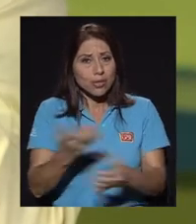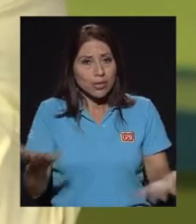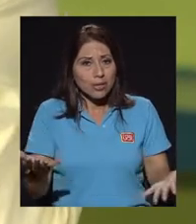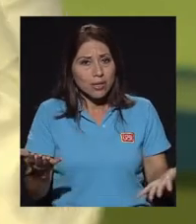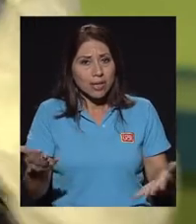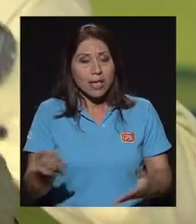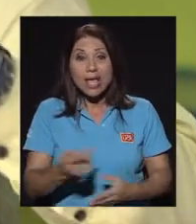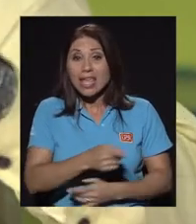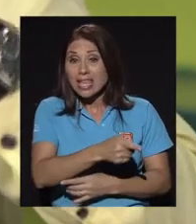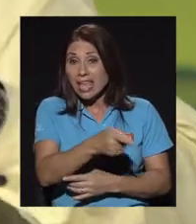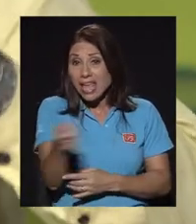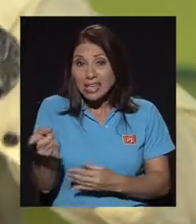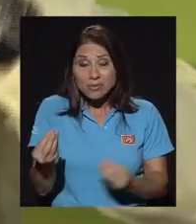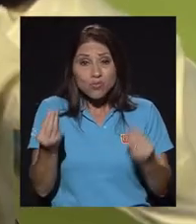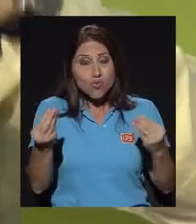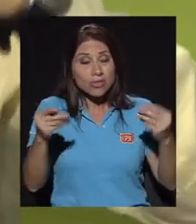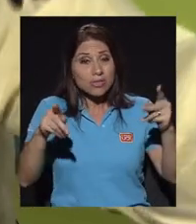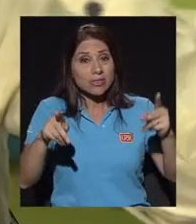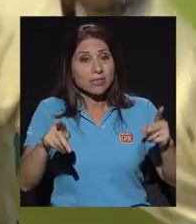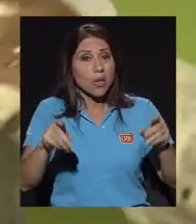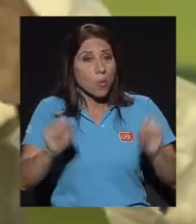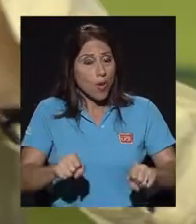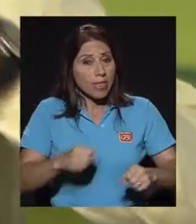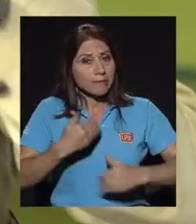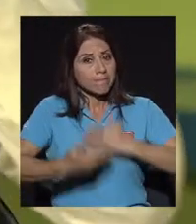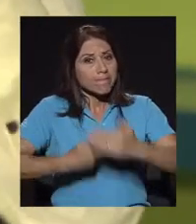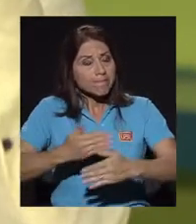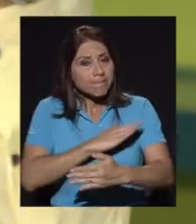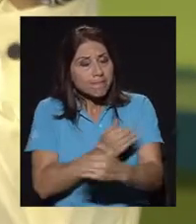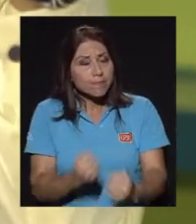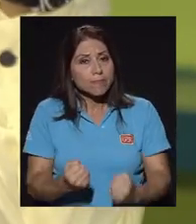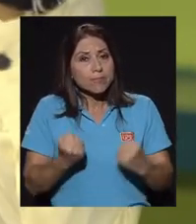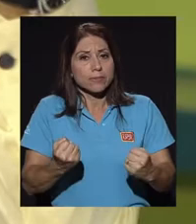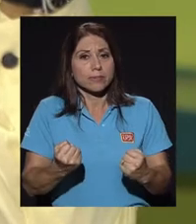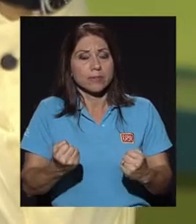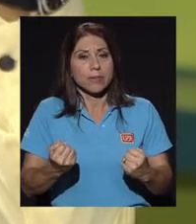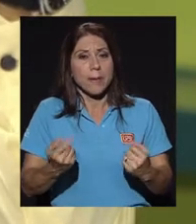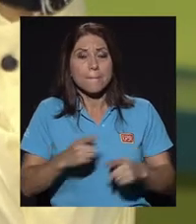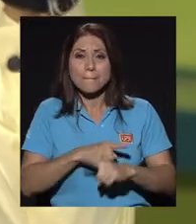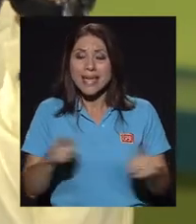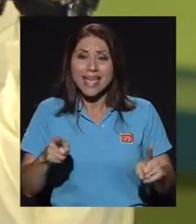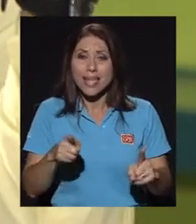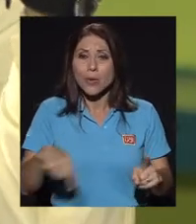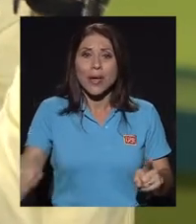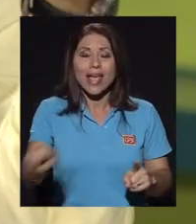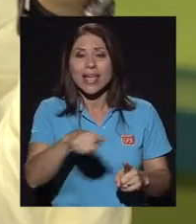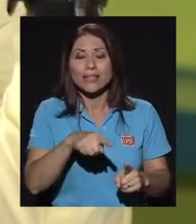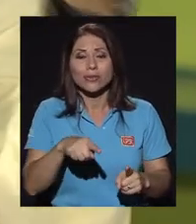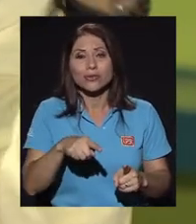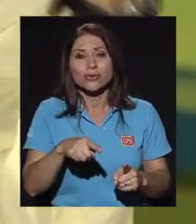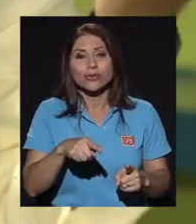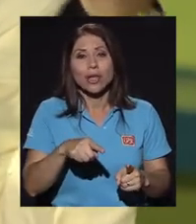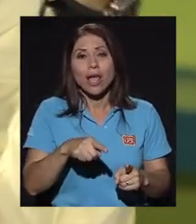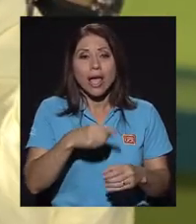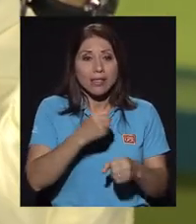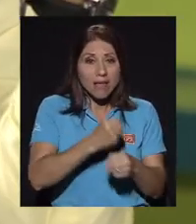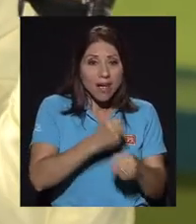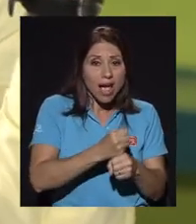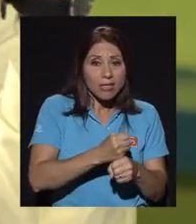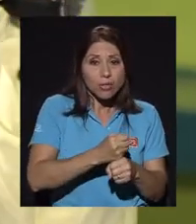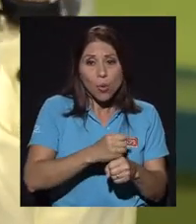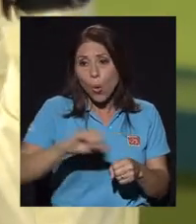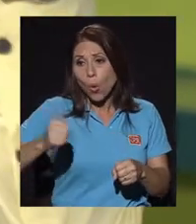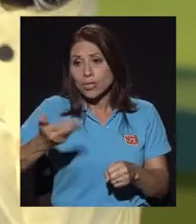ejecutan y que muchos se pueden potenciar muchas de sus capacidades, pero no ejecutando tareas que ya otros